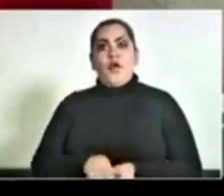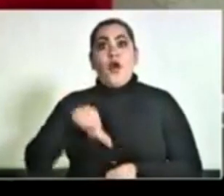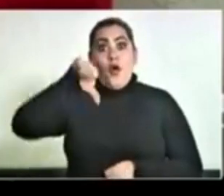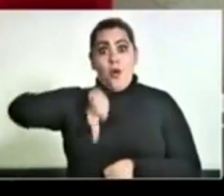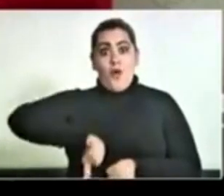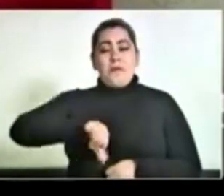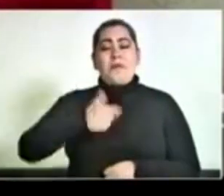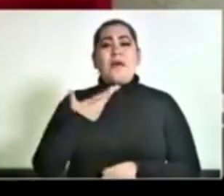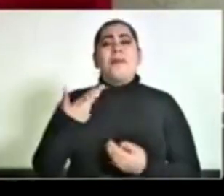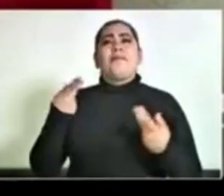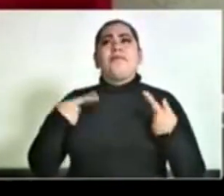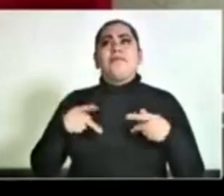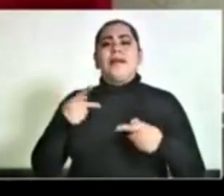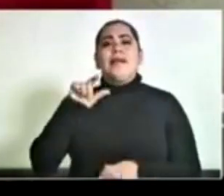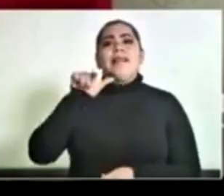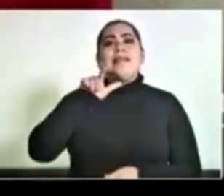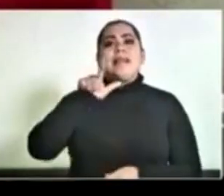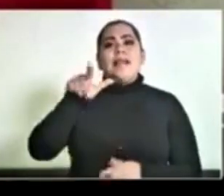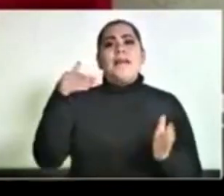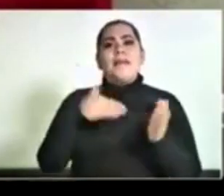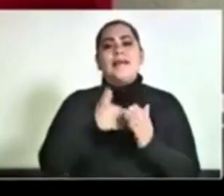Hasta el día de hoy llevamos procesadas